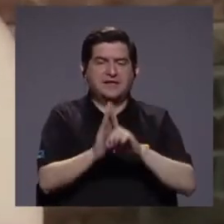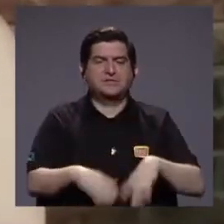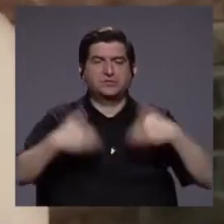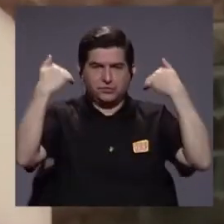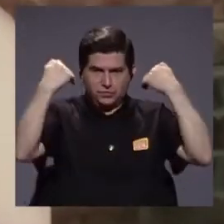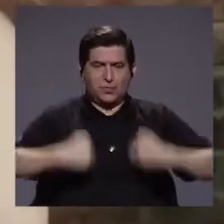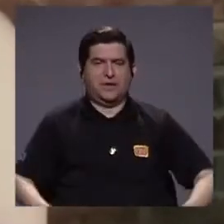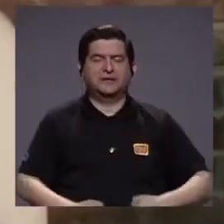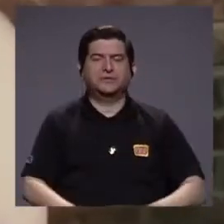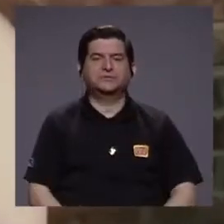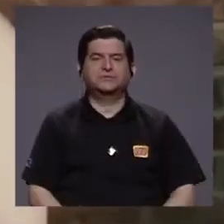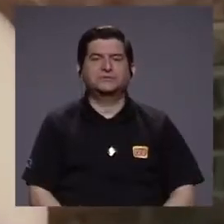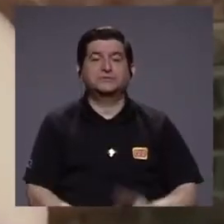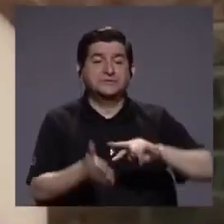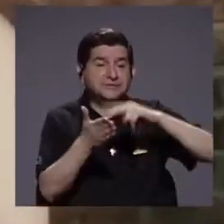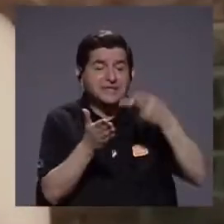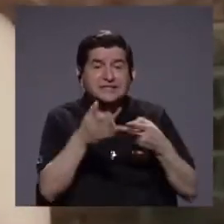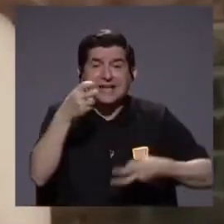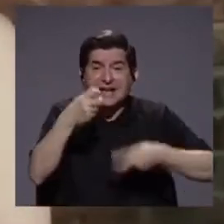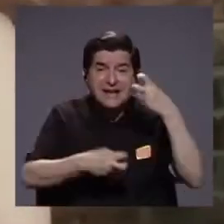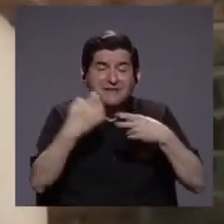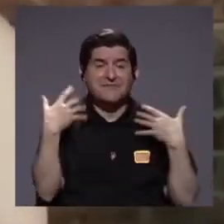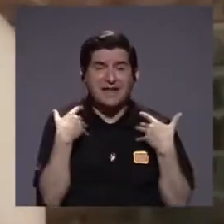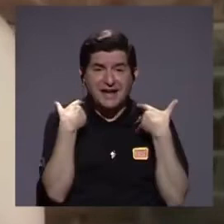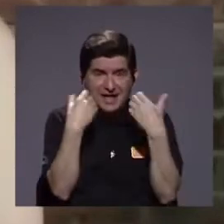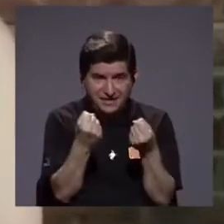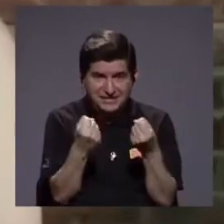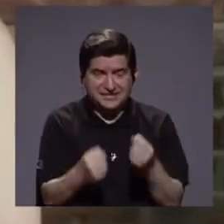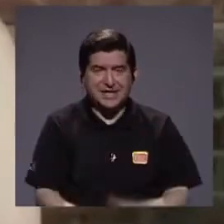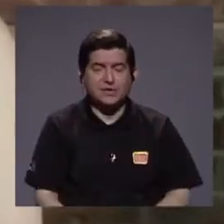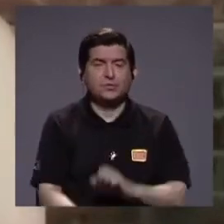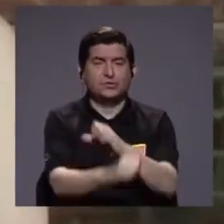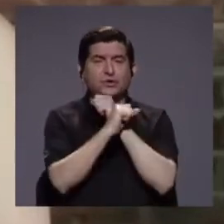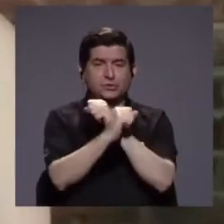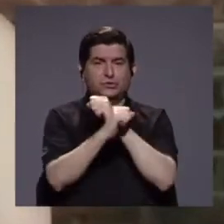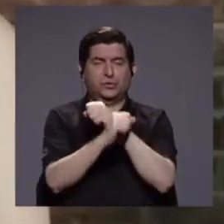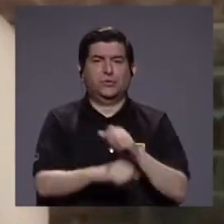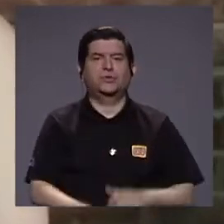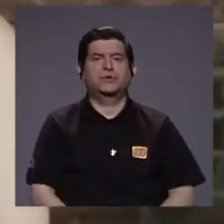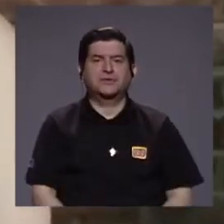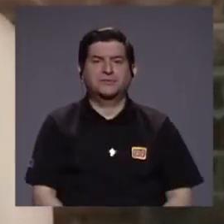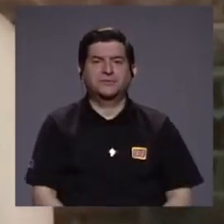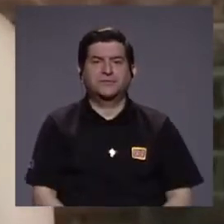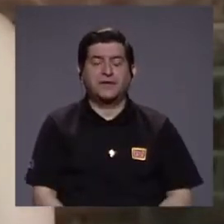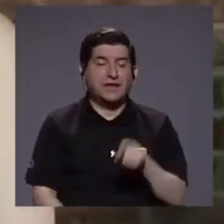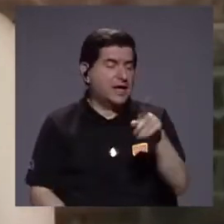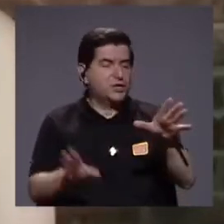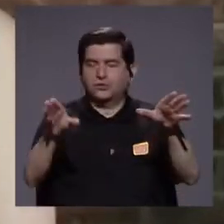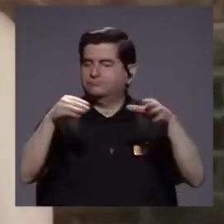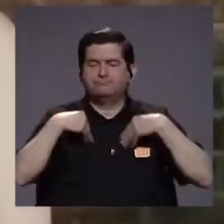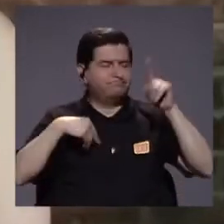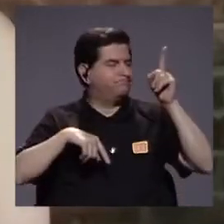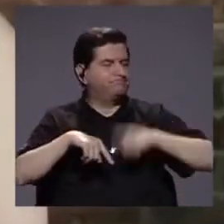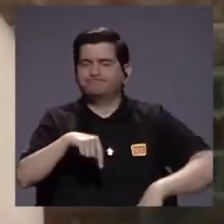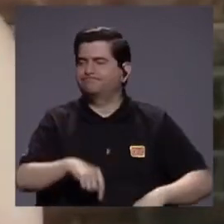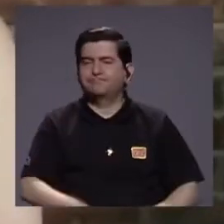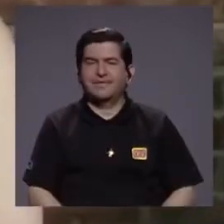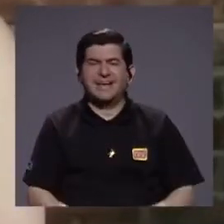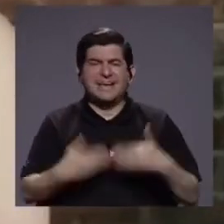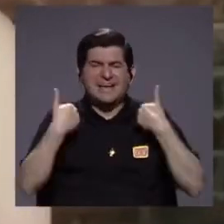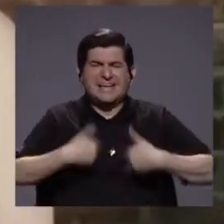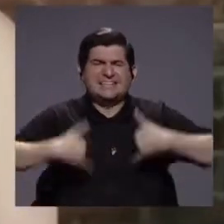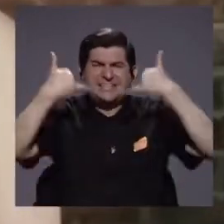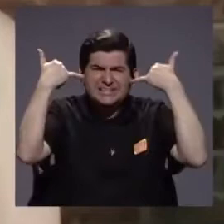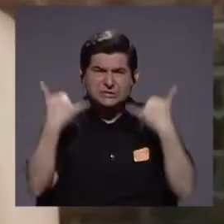humano, que constituye un problema de salud y seguridad, y es inaceptable. Estamos